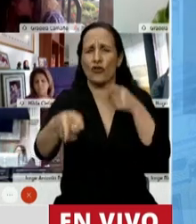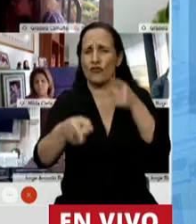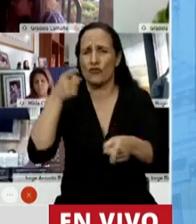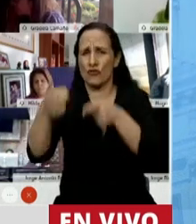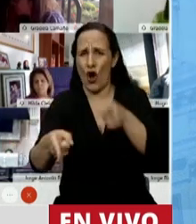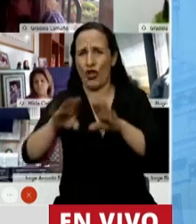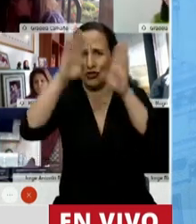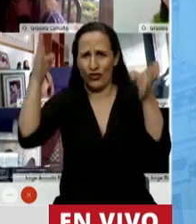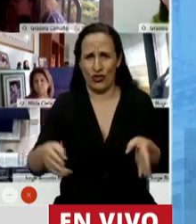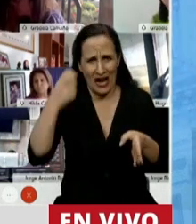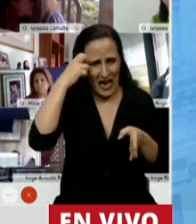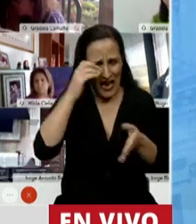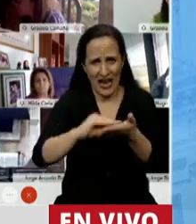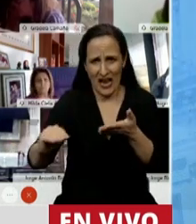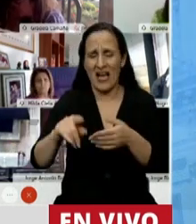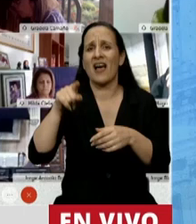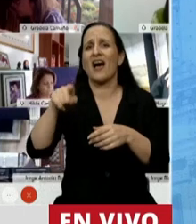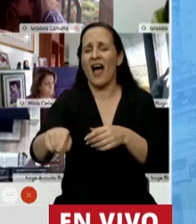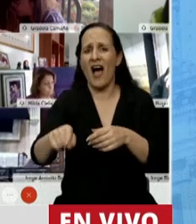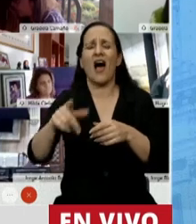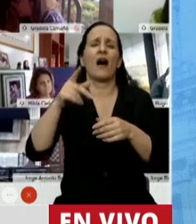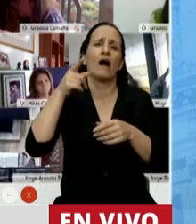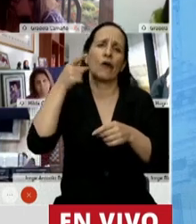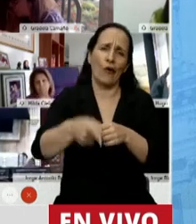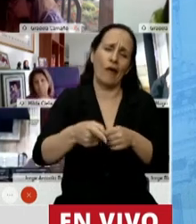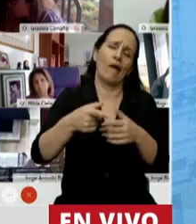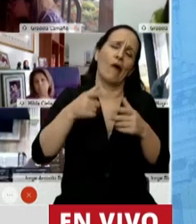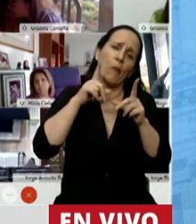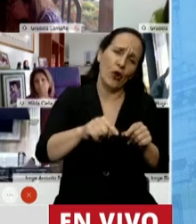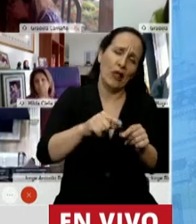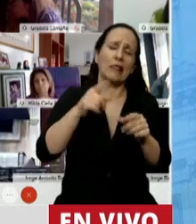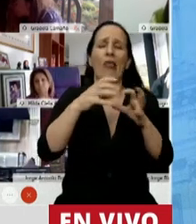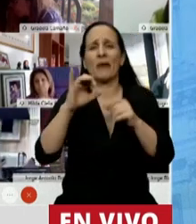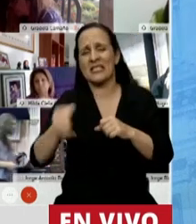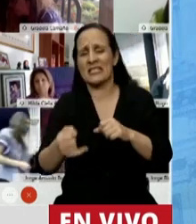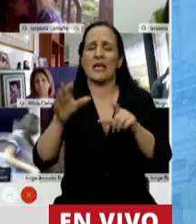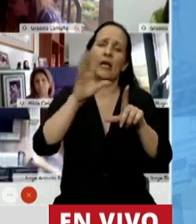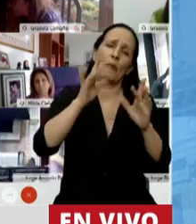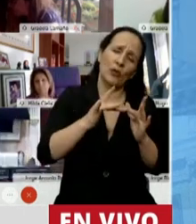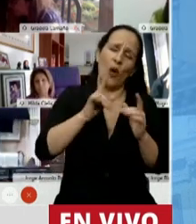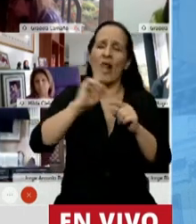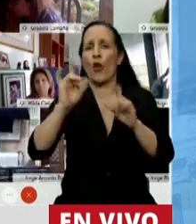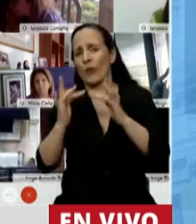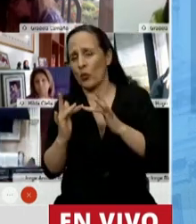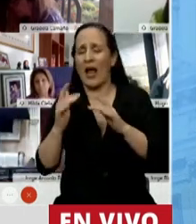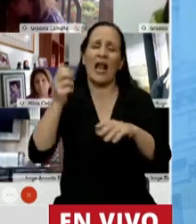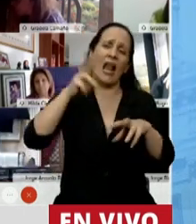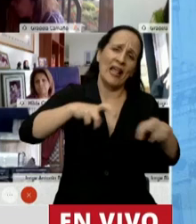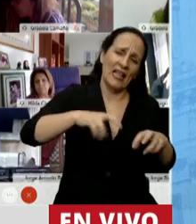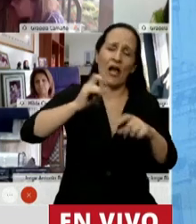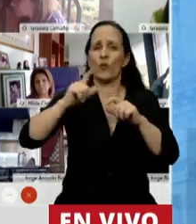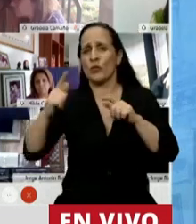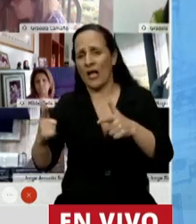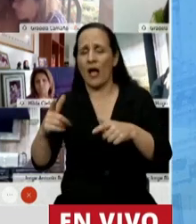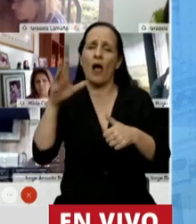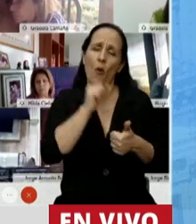al recinto en su conjunto, a la Cámara en su conjunto, quejarse porque debatimos, porque no debatimos, porque es virtual, porque no es virtual, porque estamos, porque no estamos. Nos